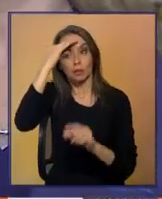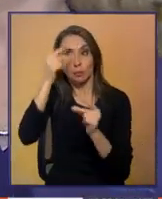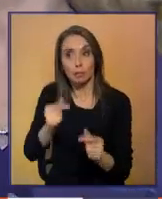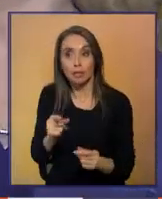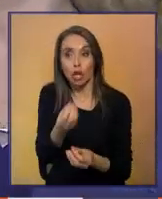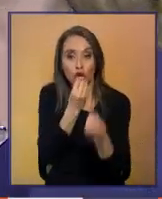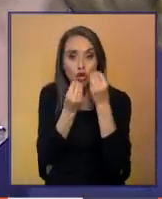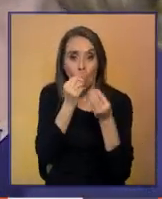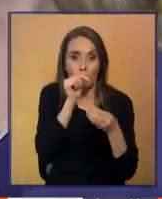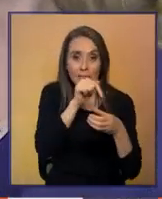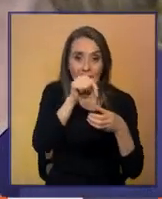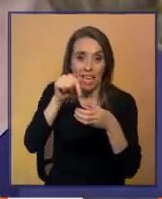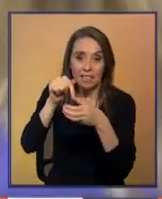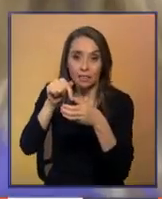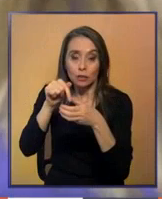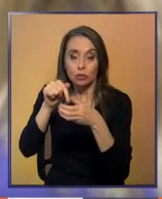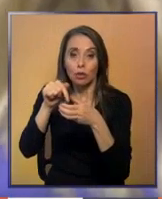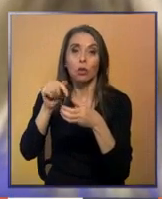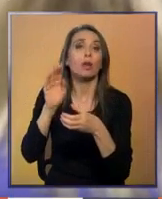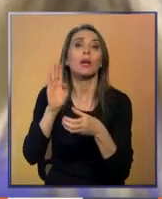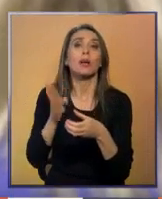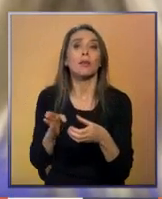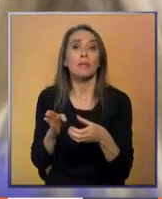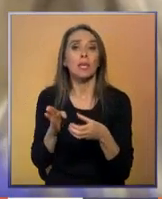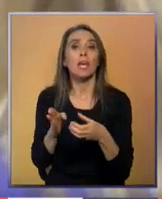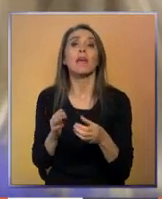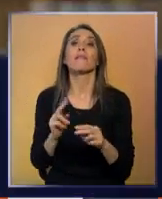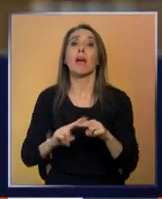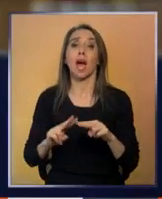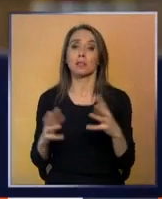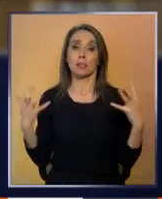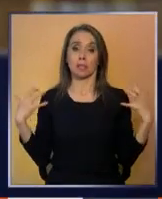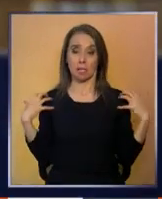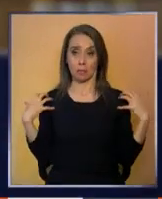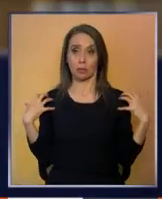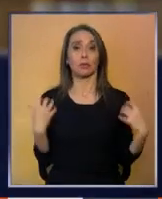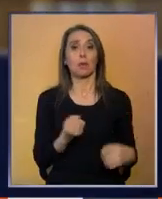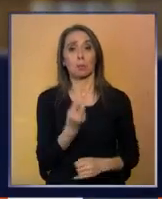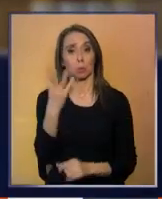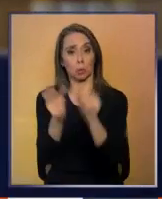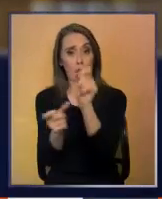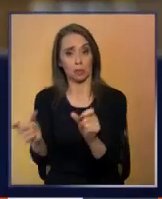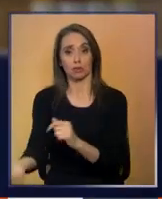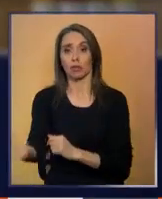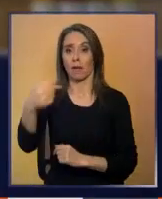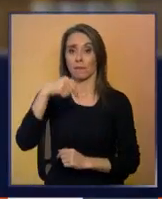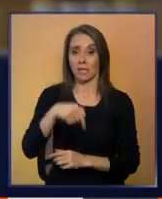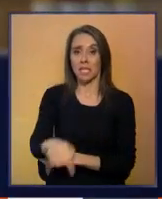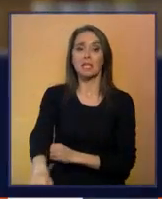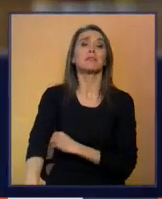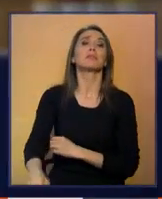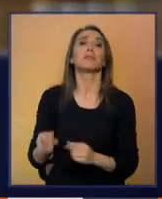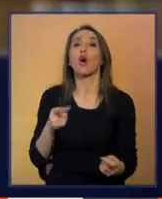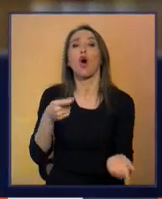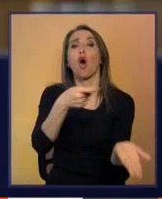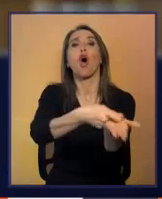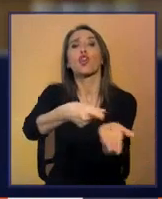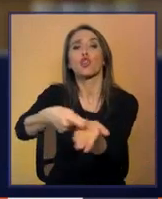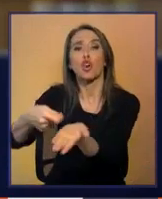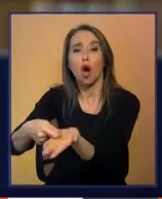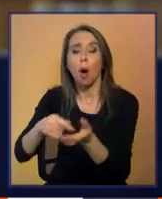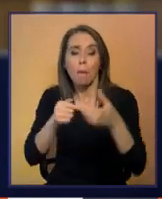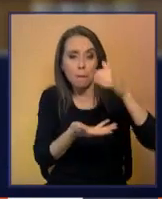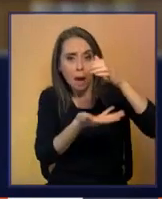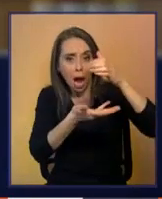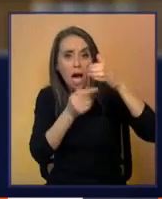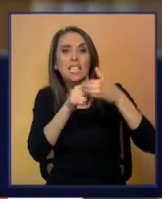estos alimentos debe hacerse de forma responsable. Muchas personas llegan y empiezan a comprar productos sin